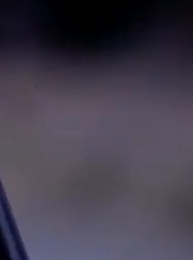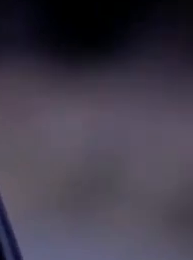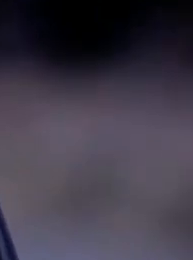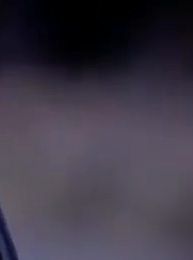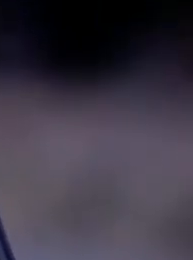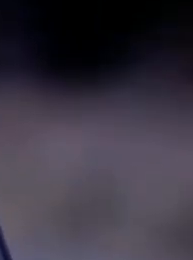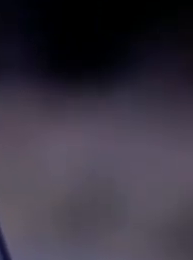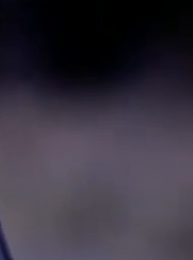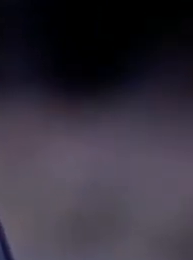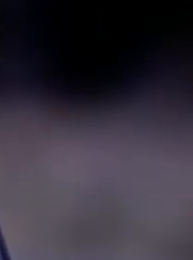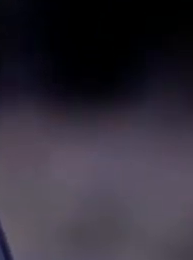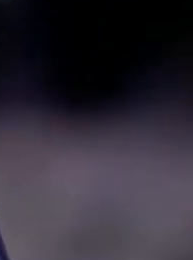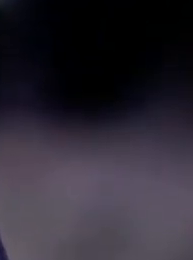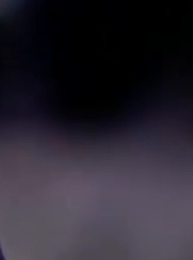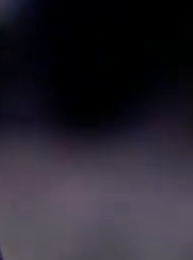hinchazón, brisa